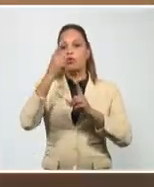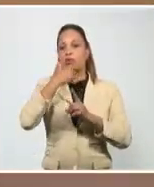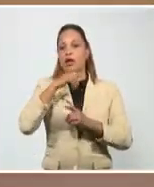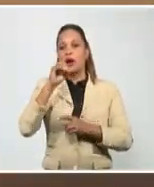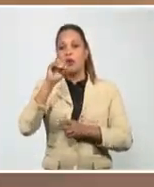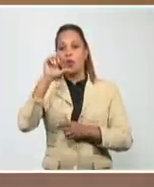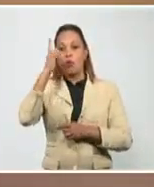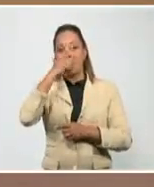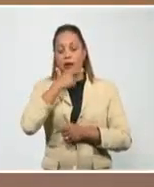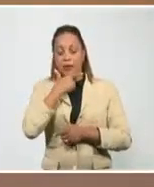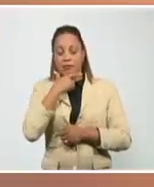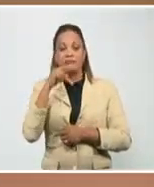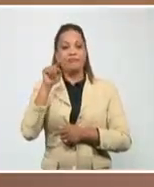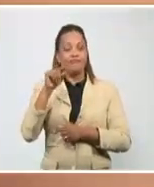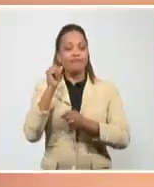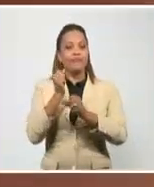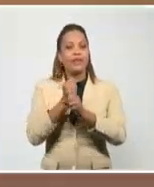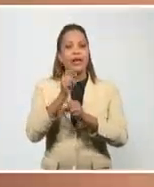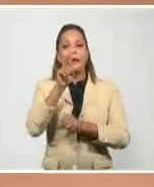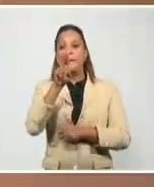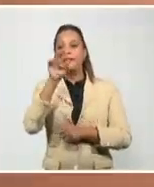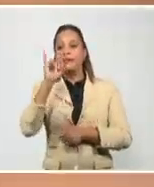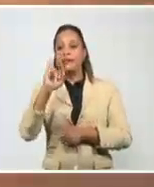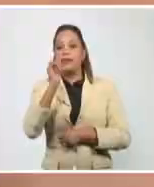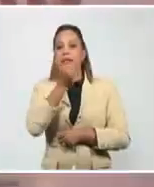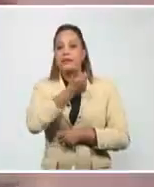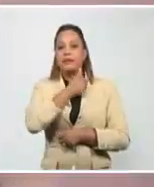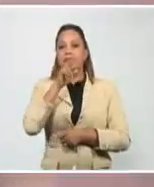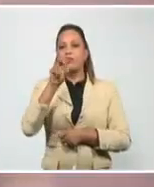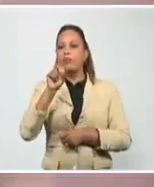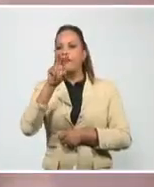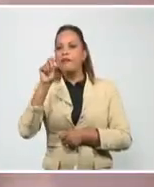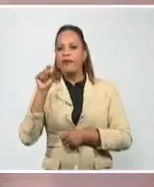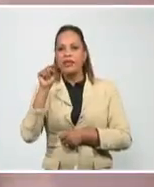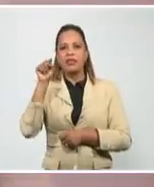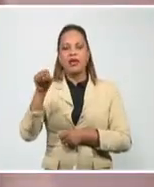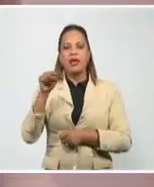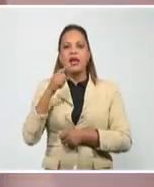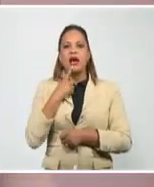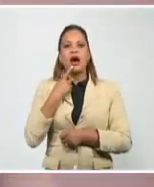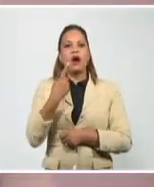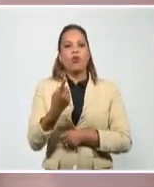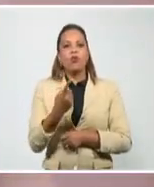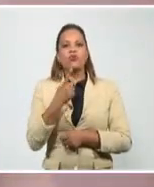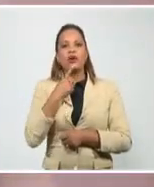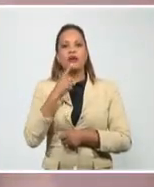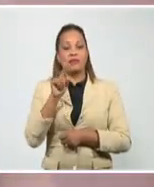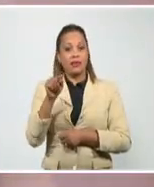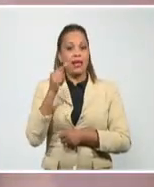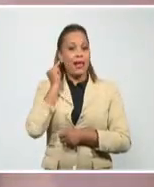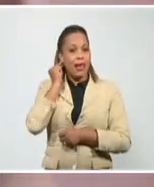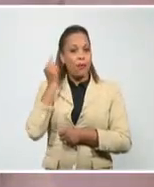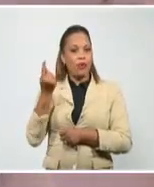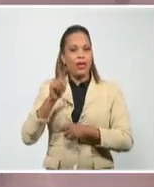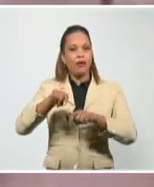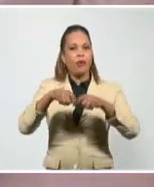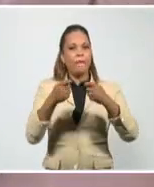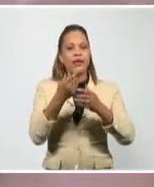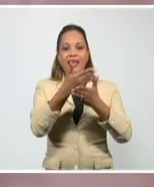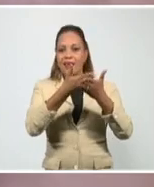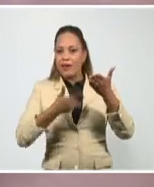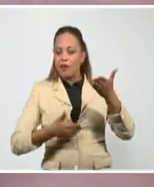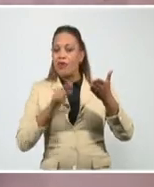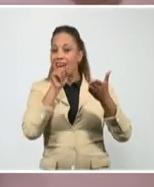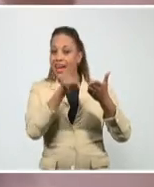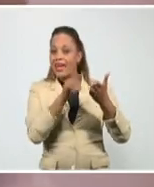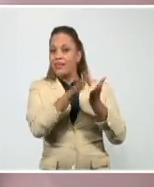frente al Ministerio de Cultura el 27 de noviembre de 2020, acusa a Bruguera de romper el guión al que se había comprometido